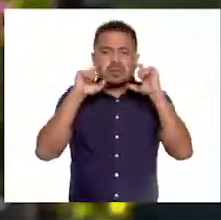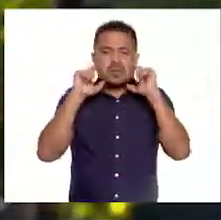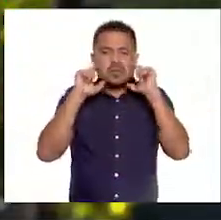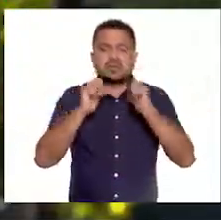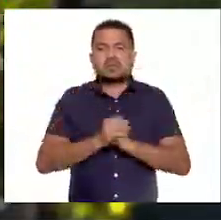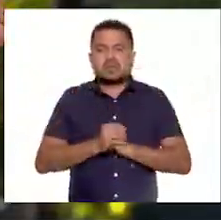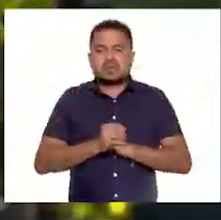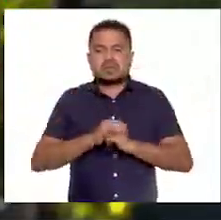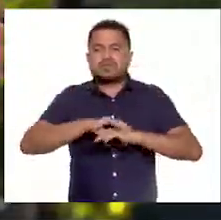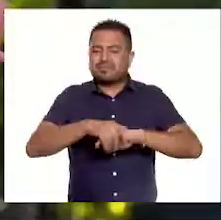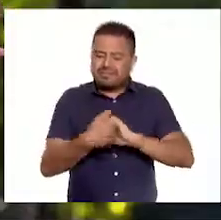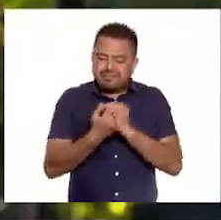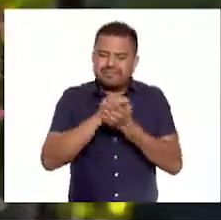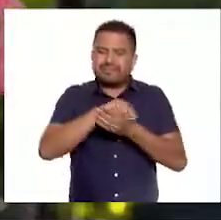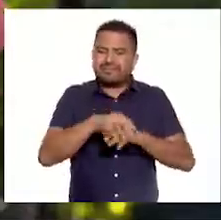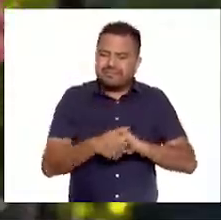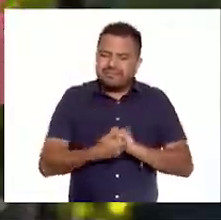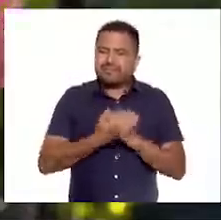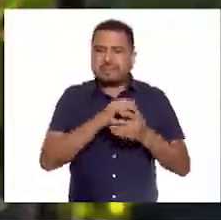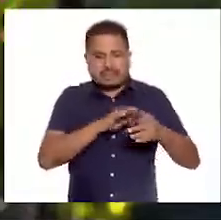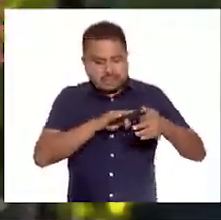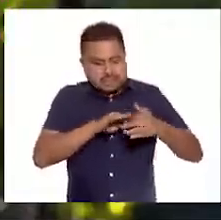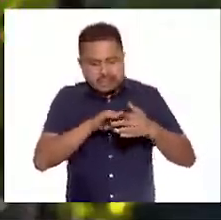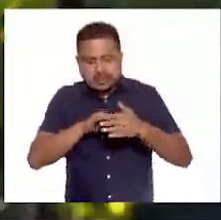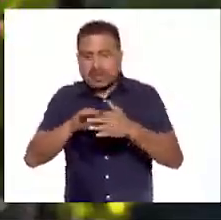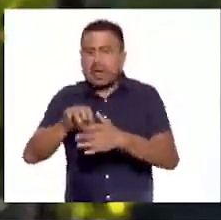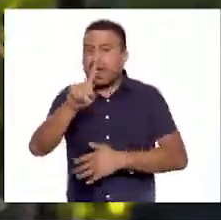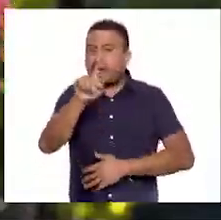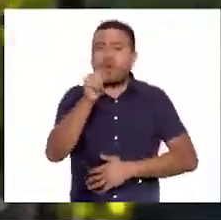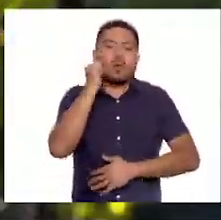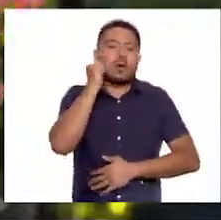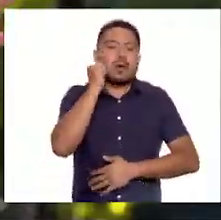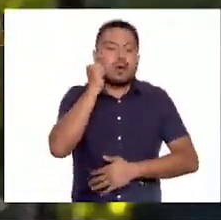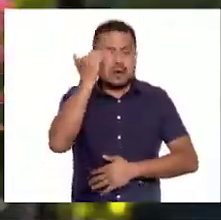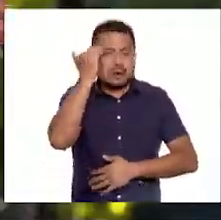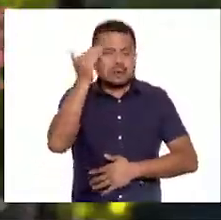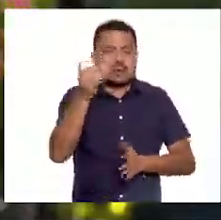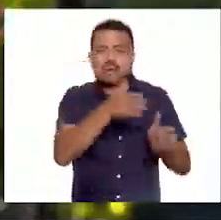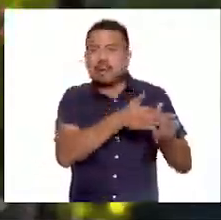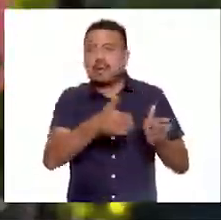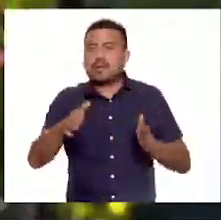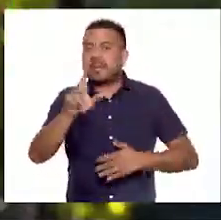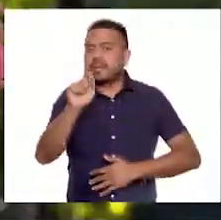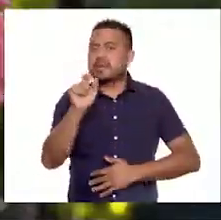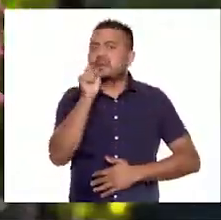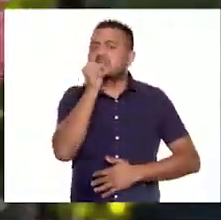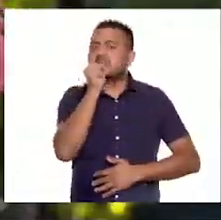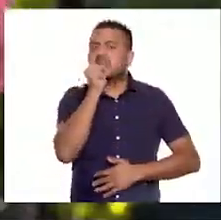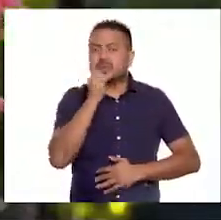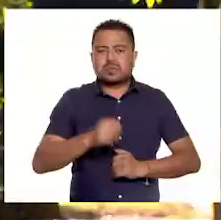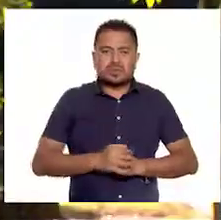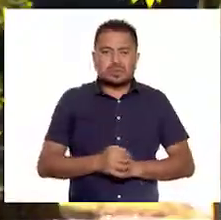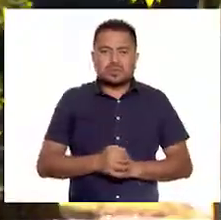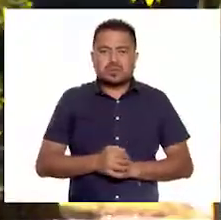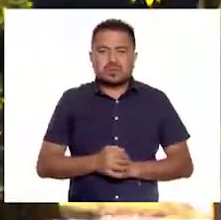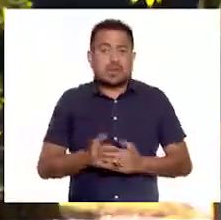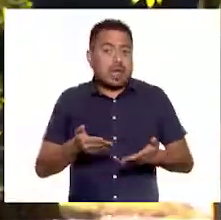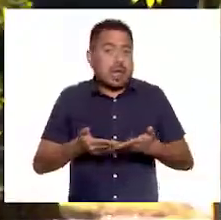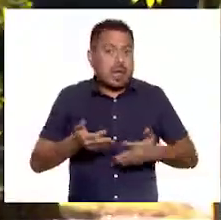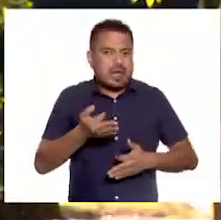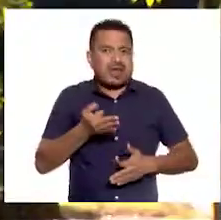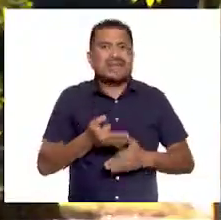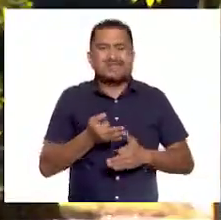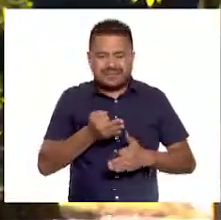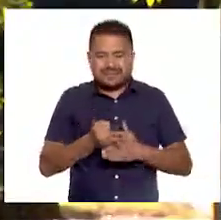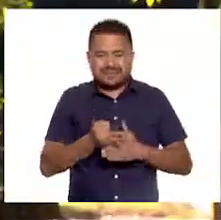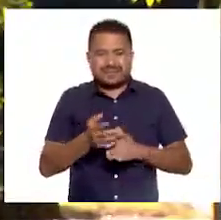cubrebocas. Lava tus manos frecuentemente con agua y con jabón por lo menos durante 20 segundos. Ahora